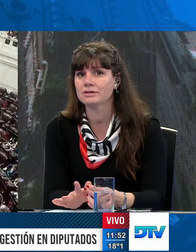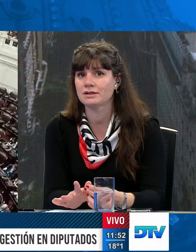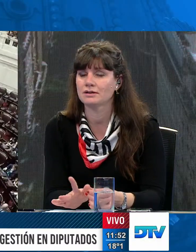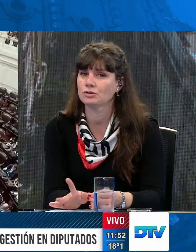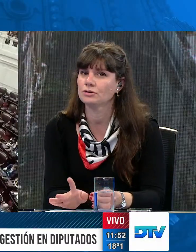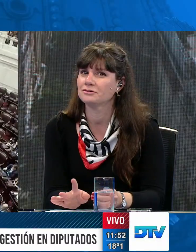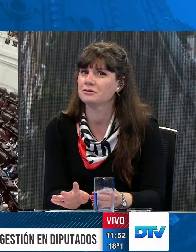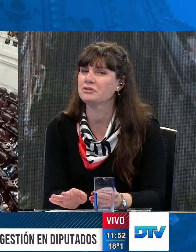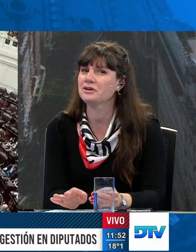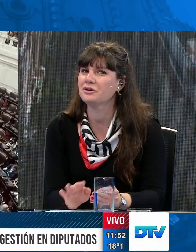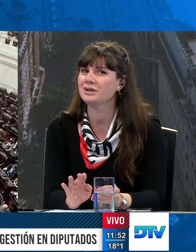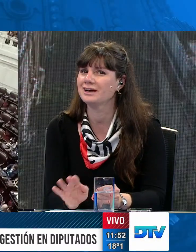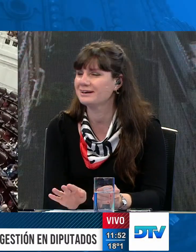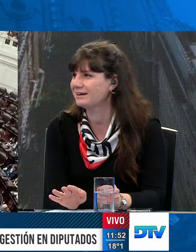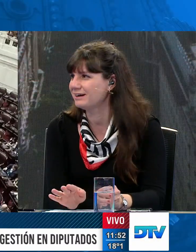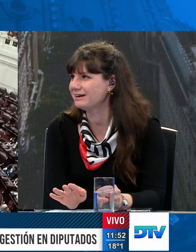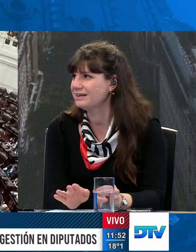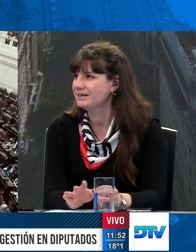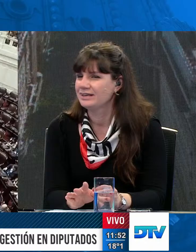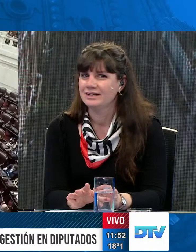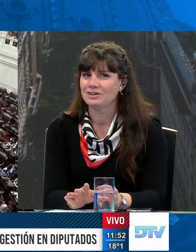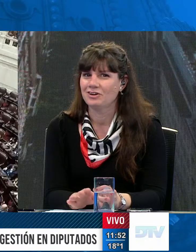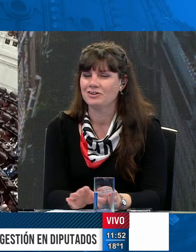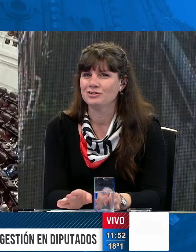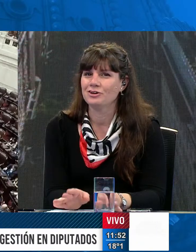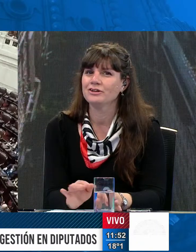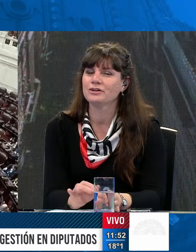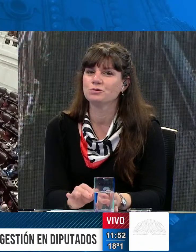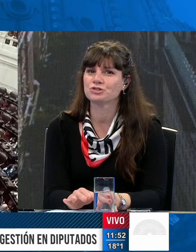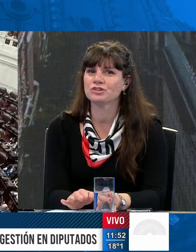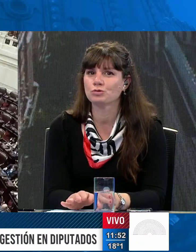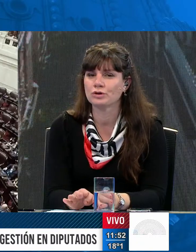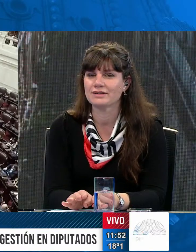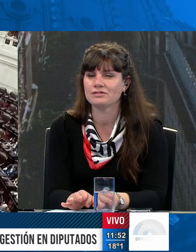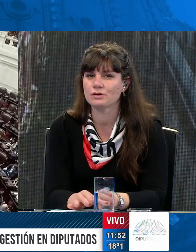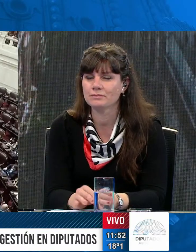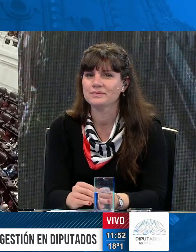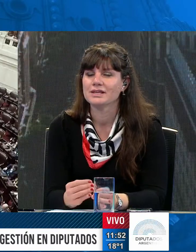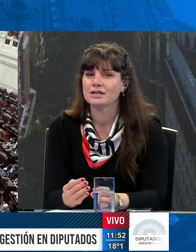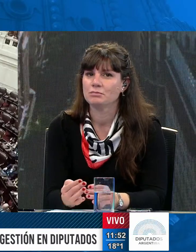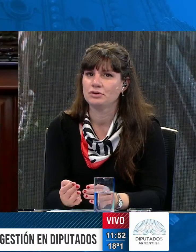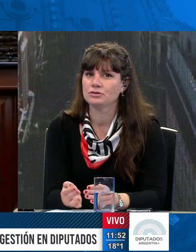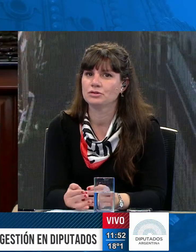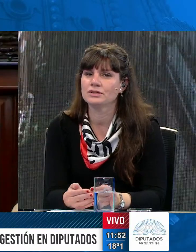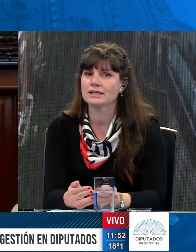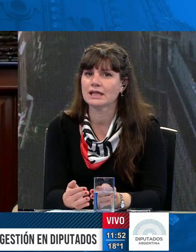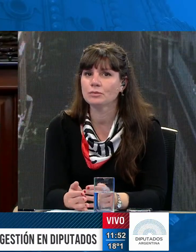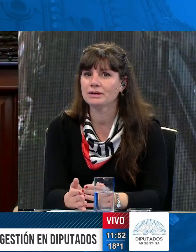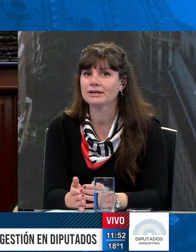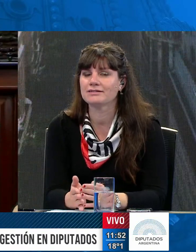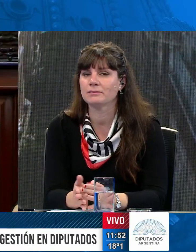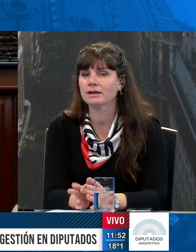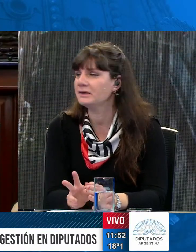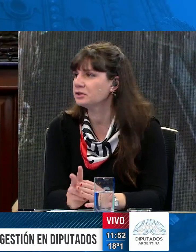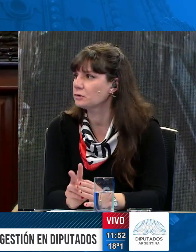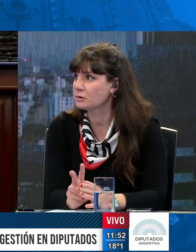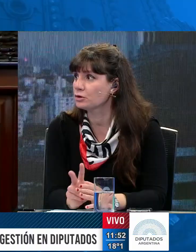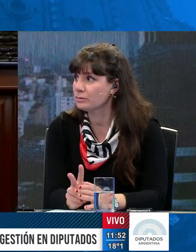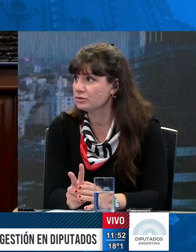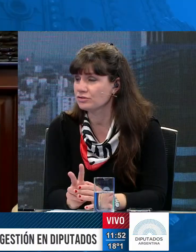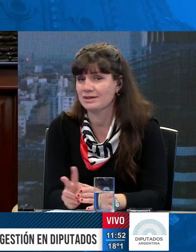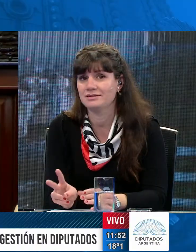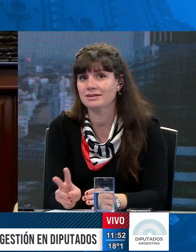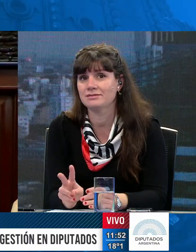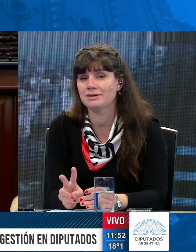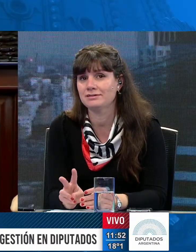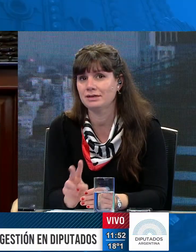ser vetadas. No dijo el Garrahan, no lo incluyó en su oración. Pero todo está dado para que se vengan estos nuevos 2